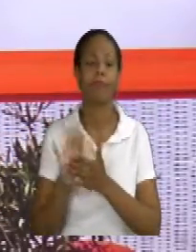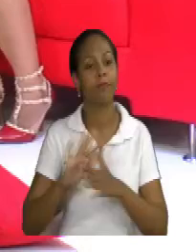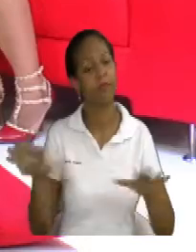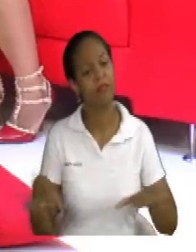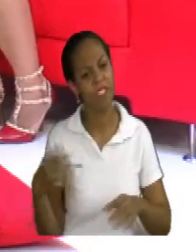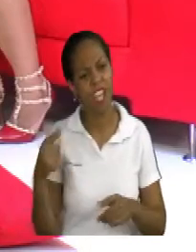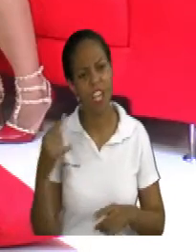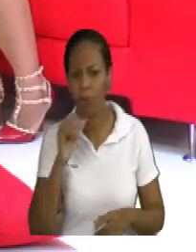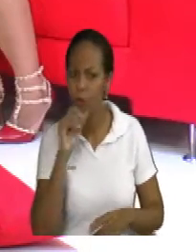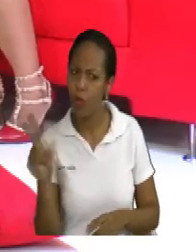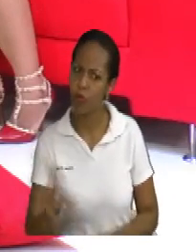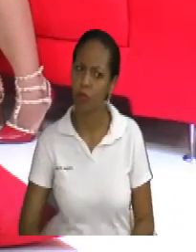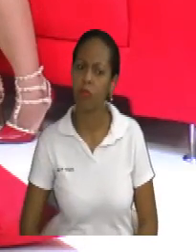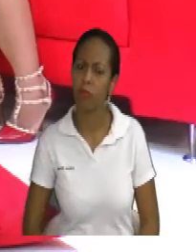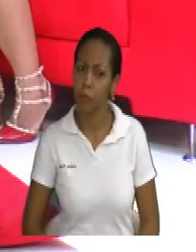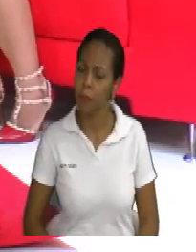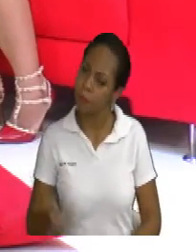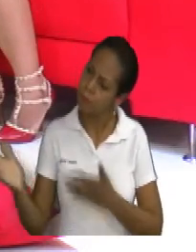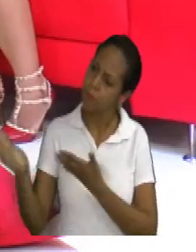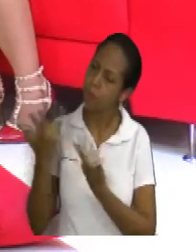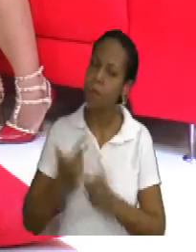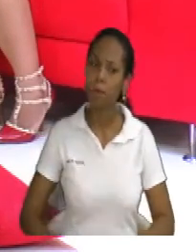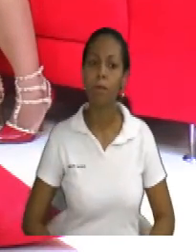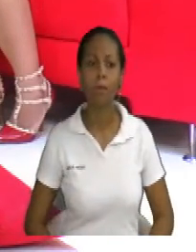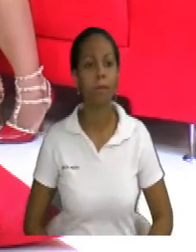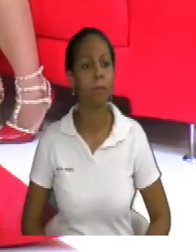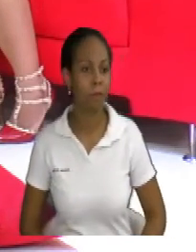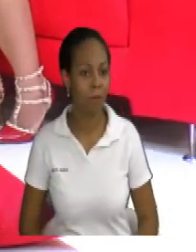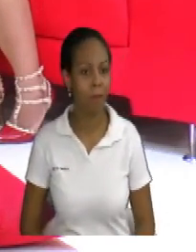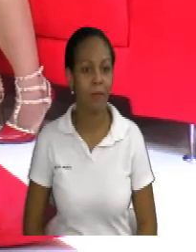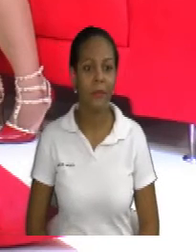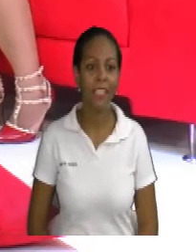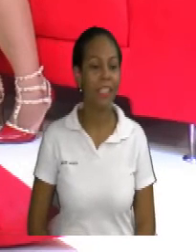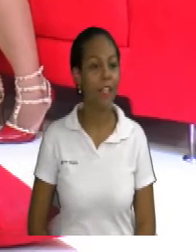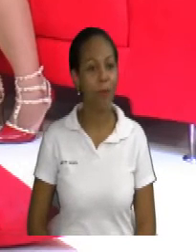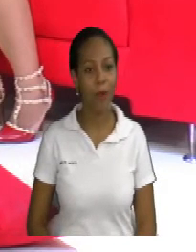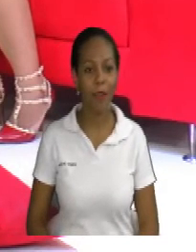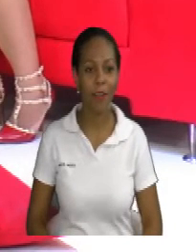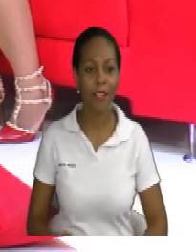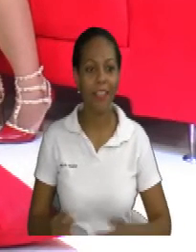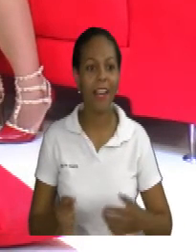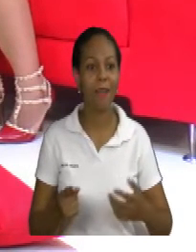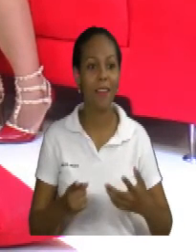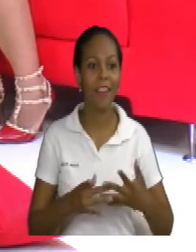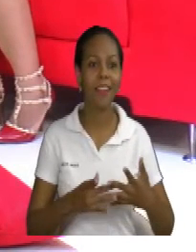estas campañas que por supuesto se van a realizar. Gracias, muchísimas gracias, muy buenos días.